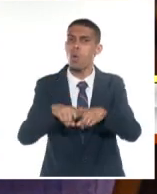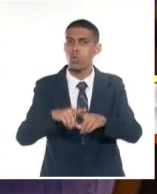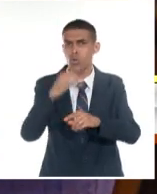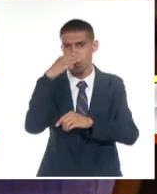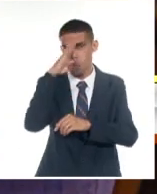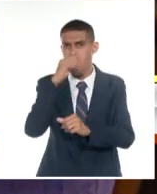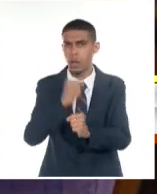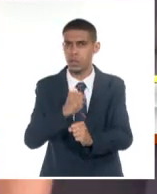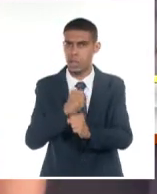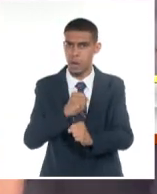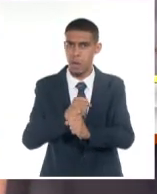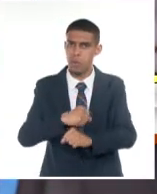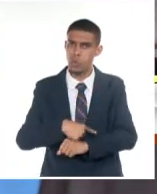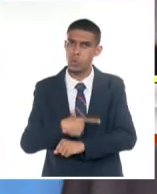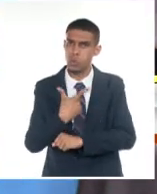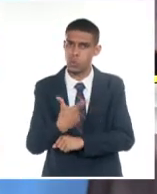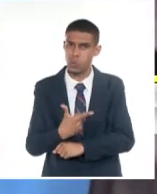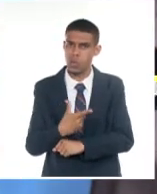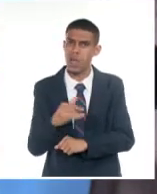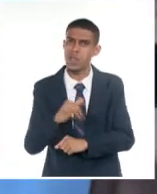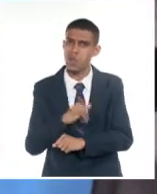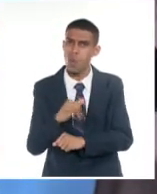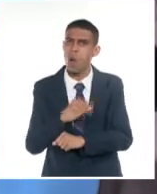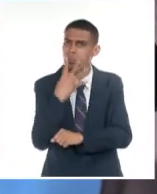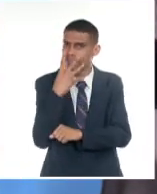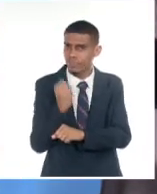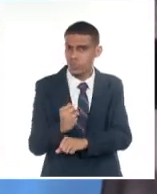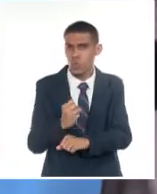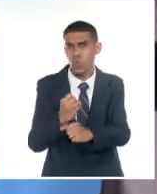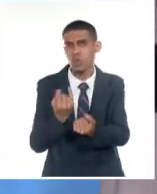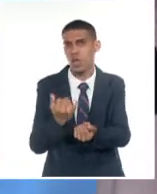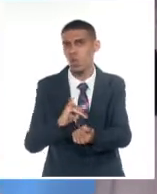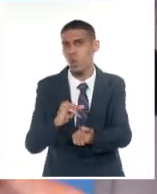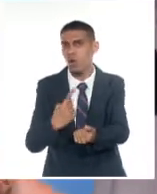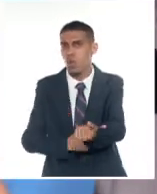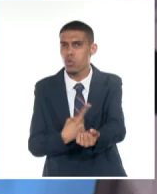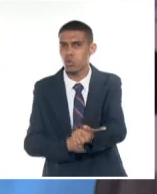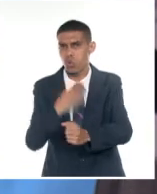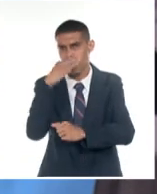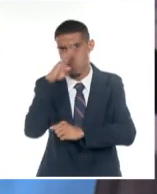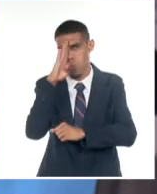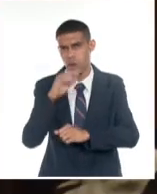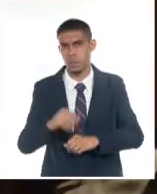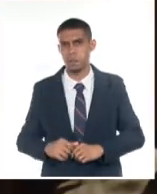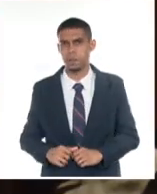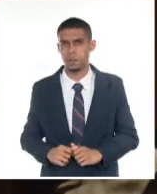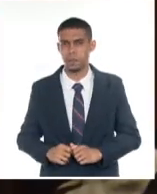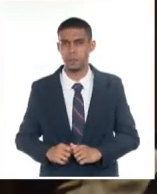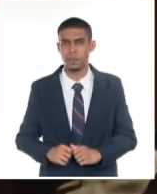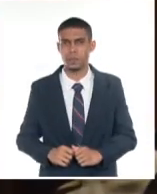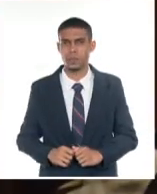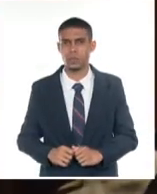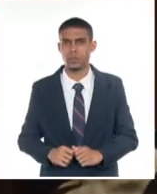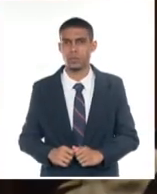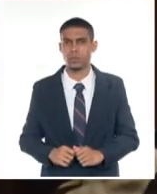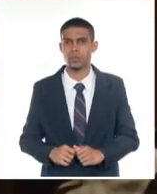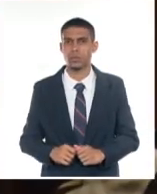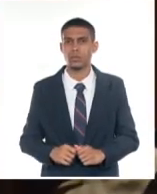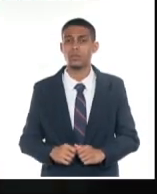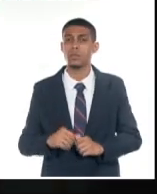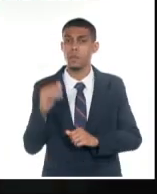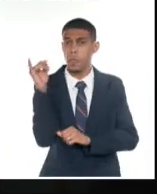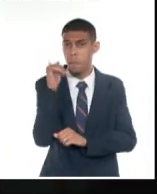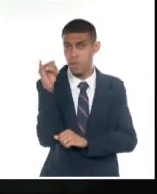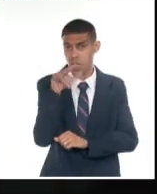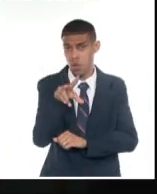1940 y que abrazó nuestra tradición vocal desde sus cantos y su labor pedagógica. El estreno del documental